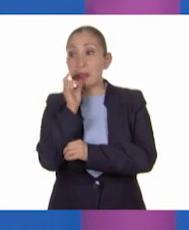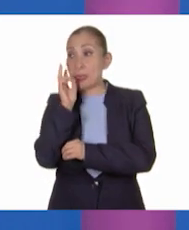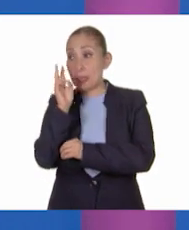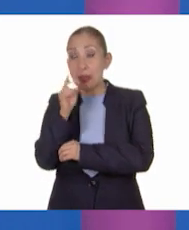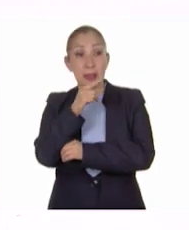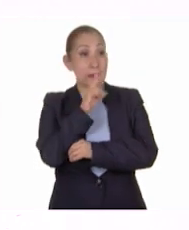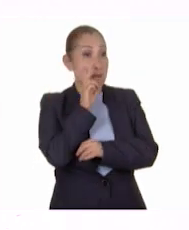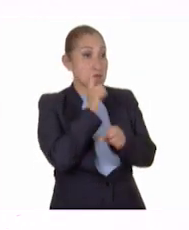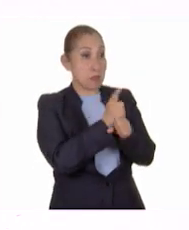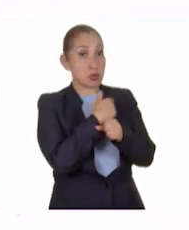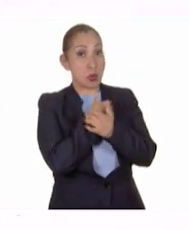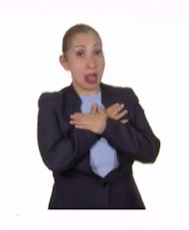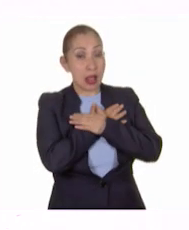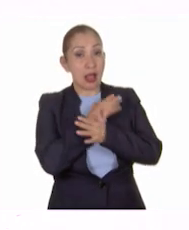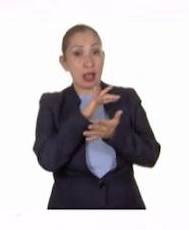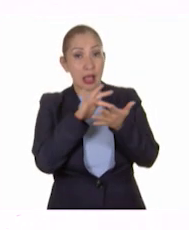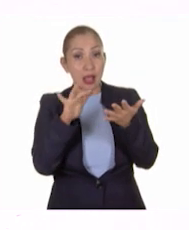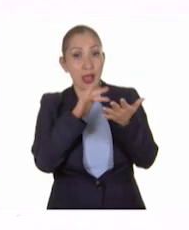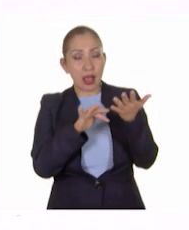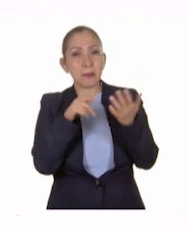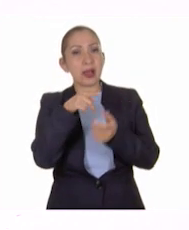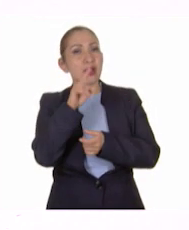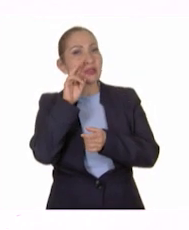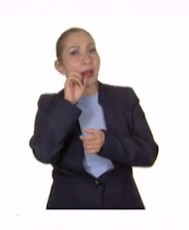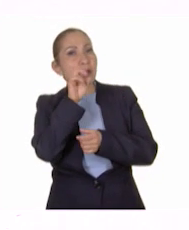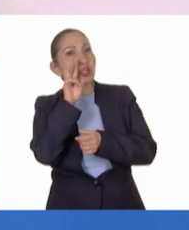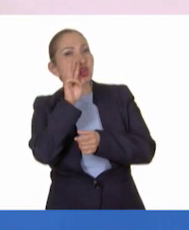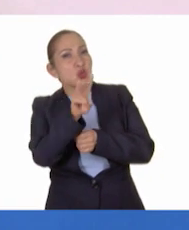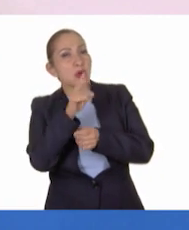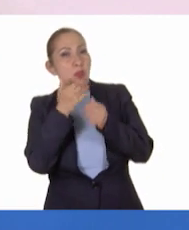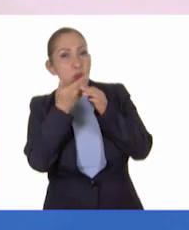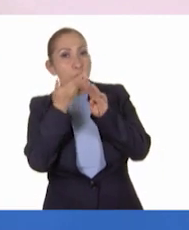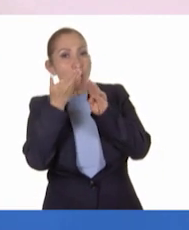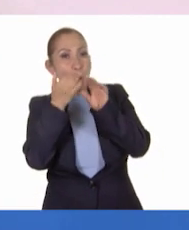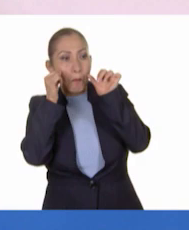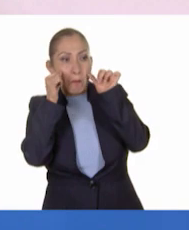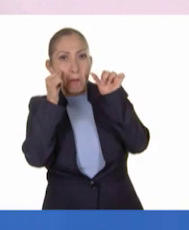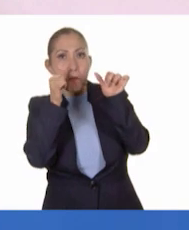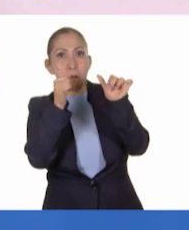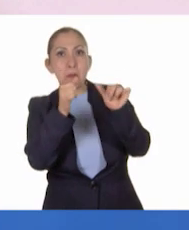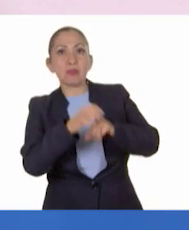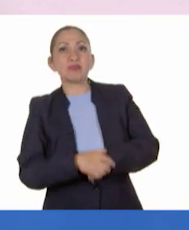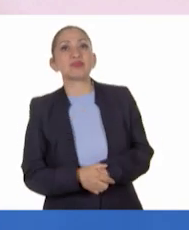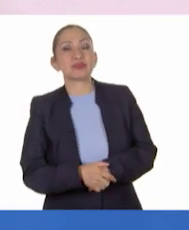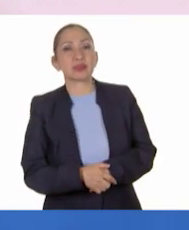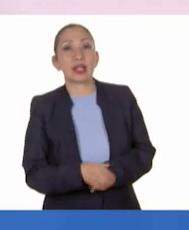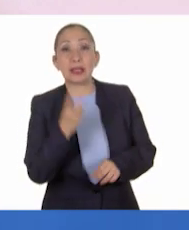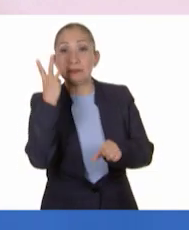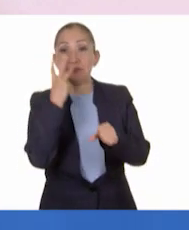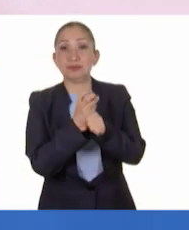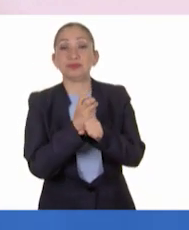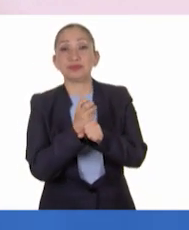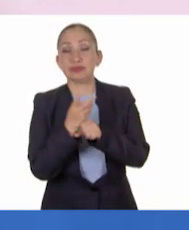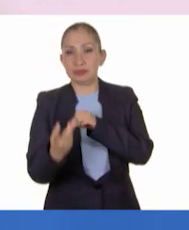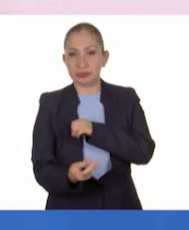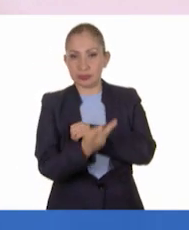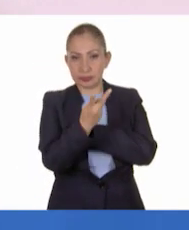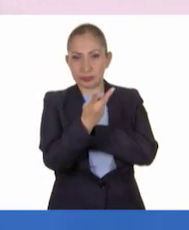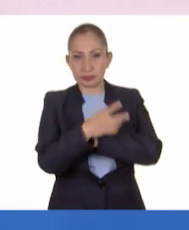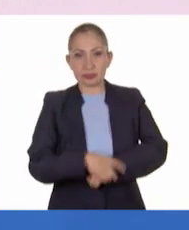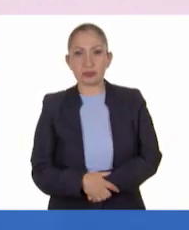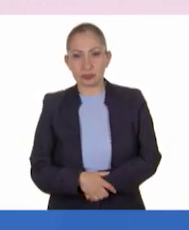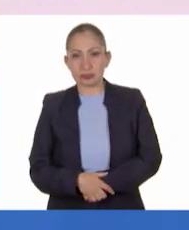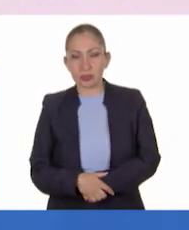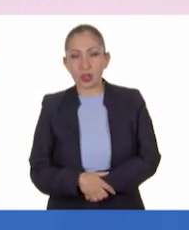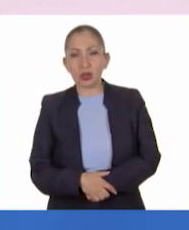amas la literatura, María, pero también es evidente que has estado poniendo muchísima atención. Va la tercera pregunta.